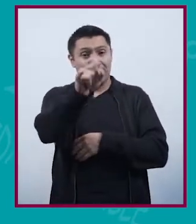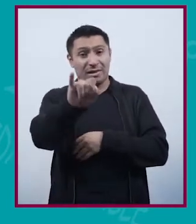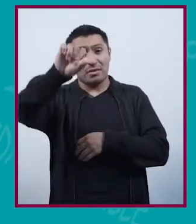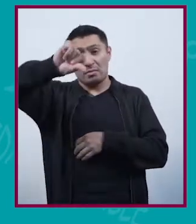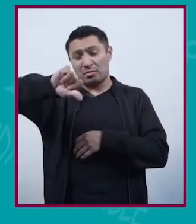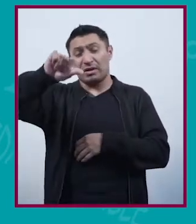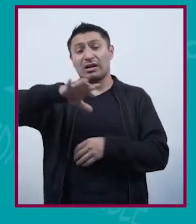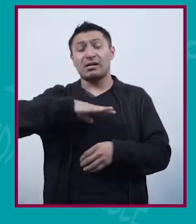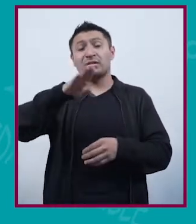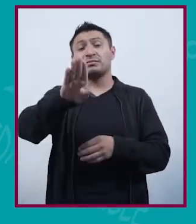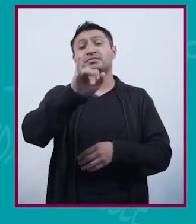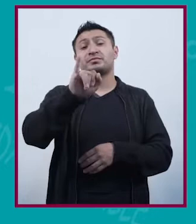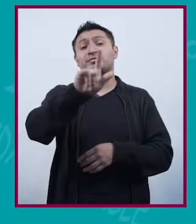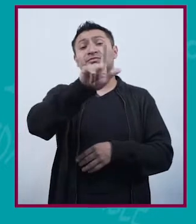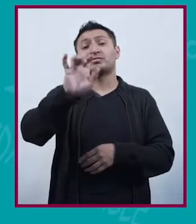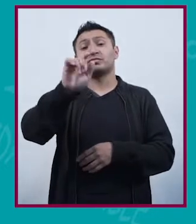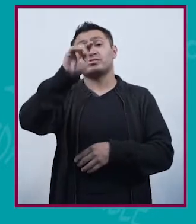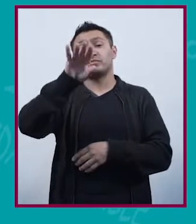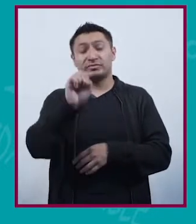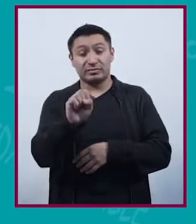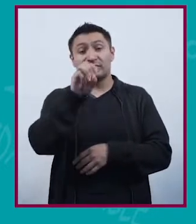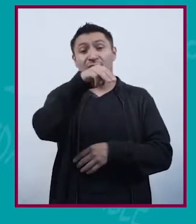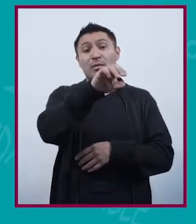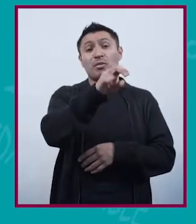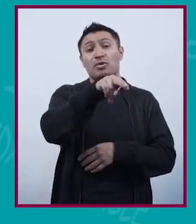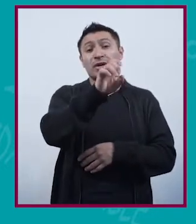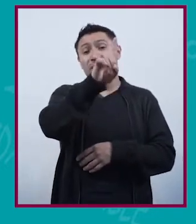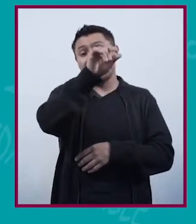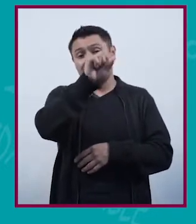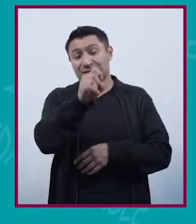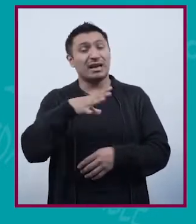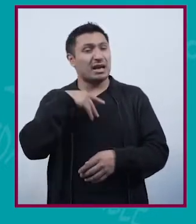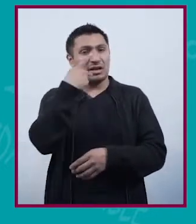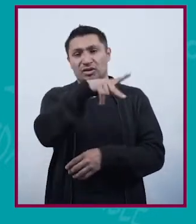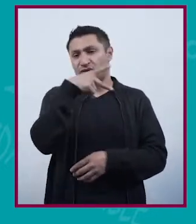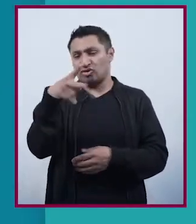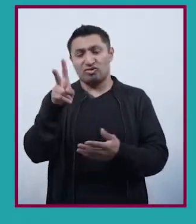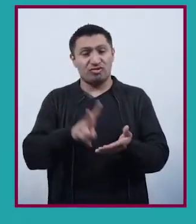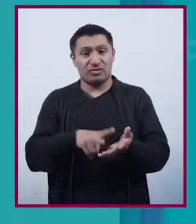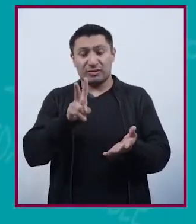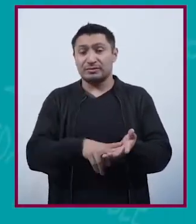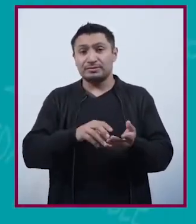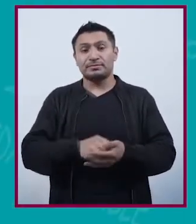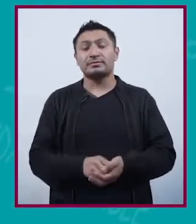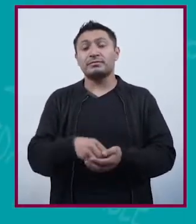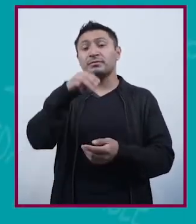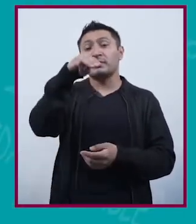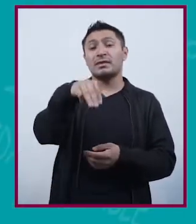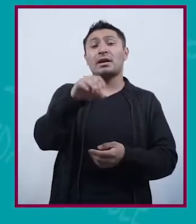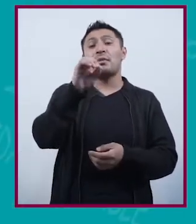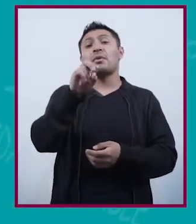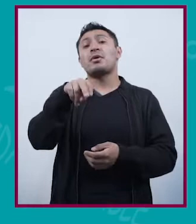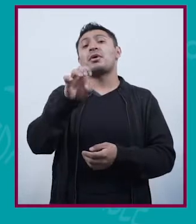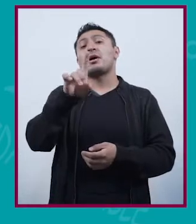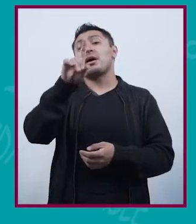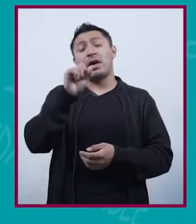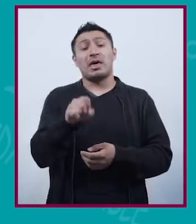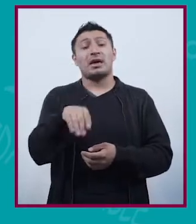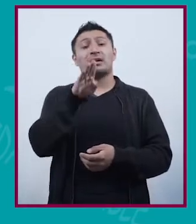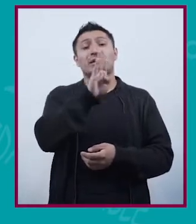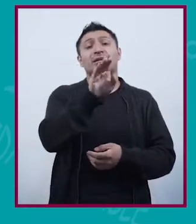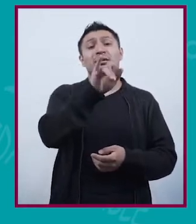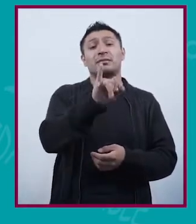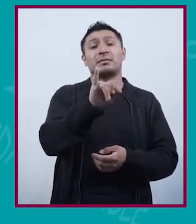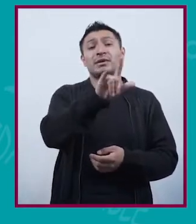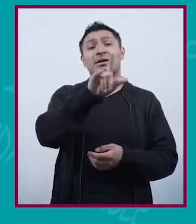conocemos hoy en día son billetes, son monedas y tienen su valor propio. Monedas son billetes